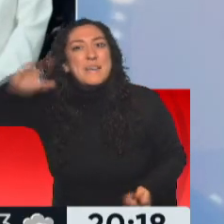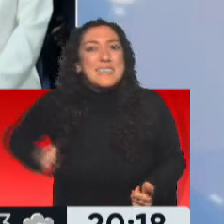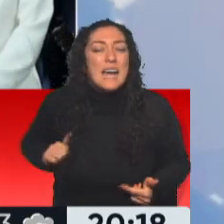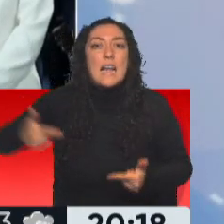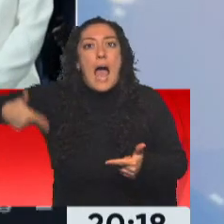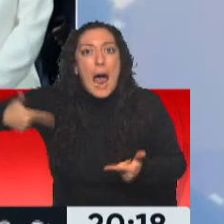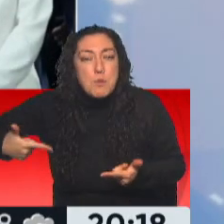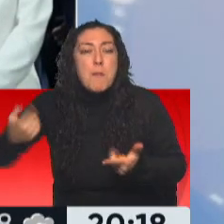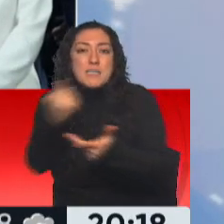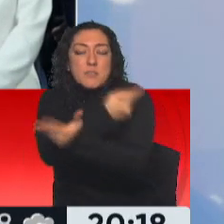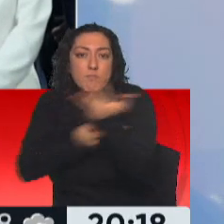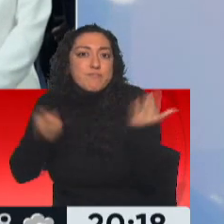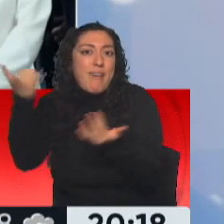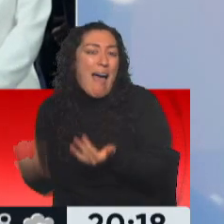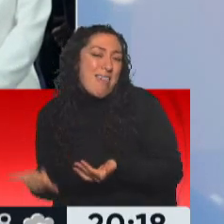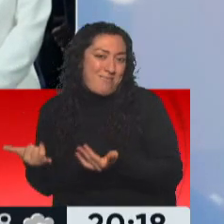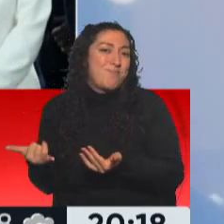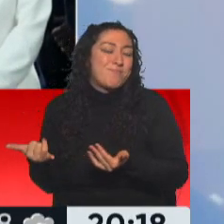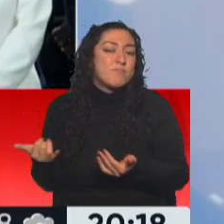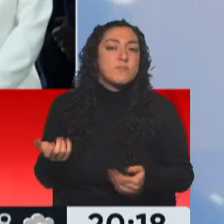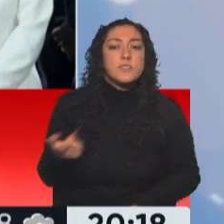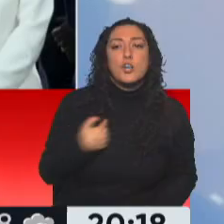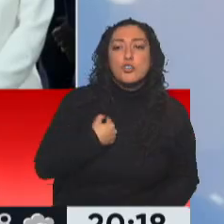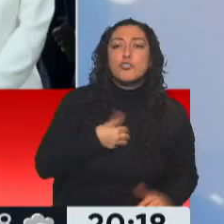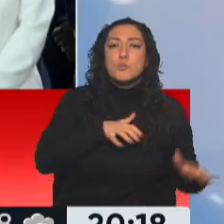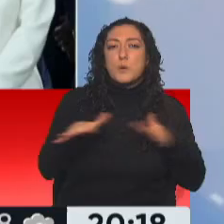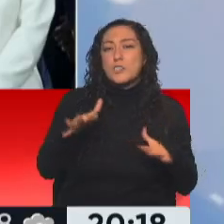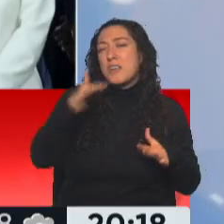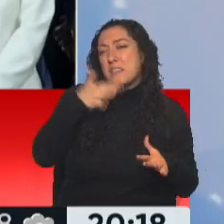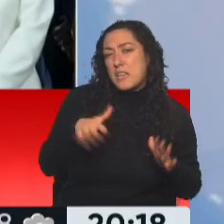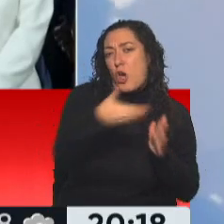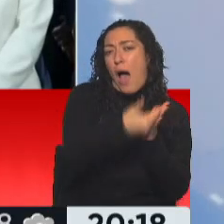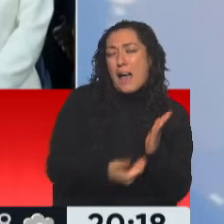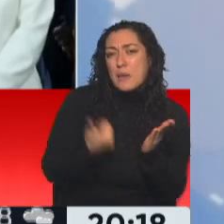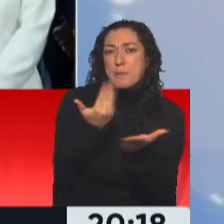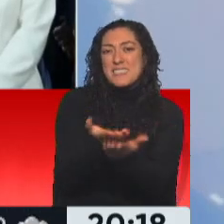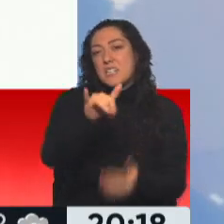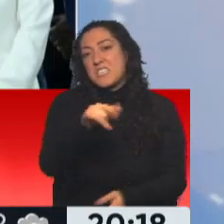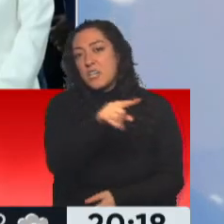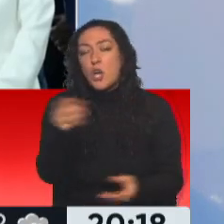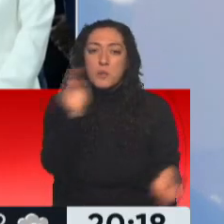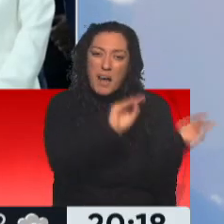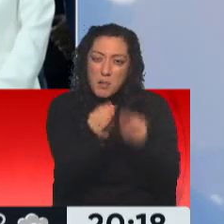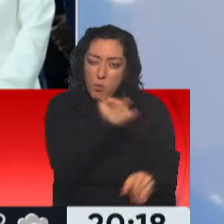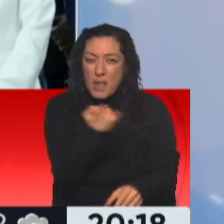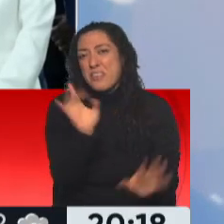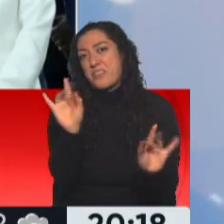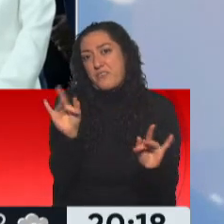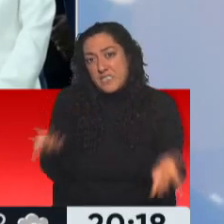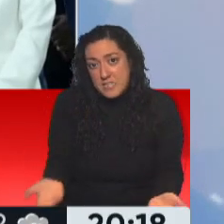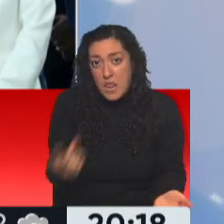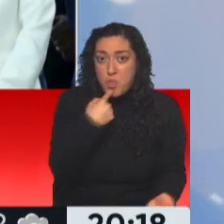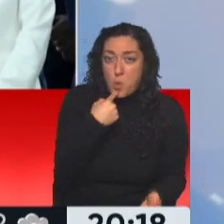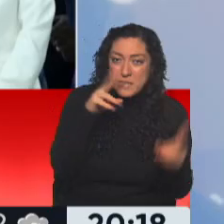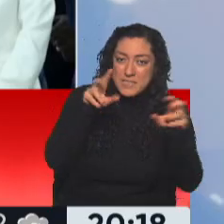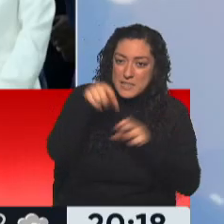Leopoldo, perdón, en ese sentido preguntarte un poco, bueno, entiendo que más allá de si presenta las actas o no, entiendo que es muy difícil que las manipule, entiendo que hay mucha incertidumbre sobre eso,